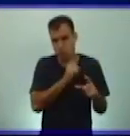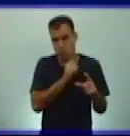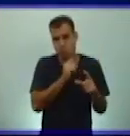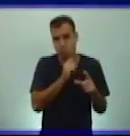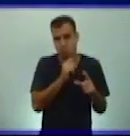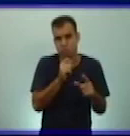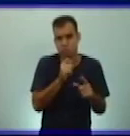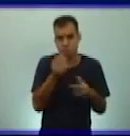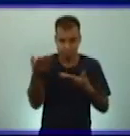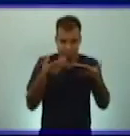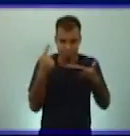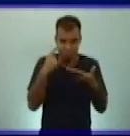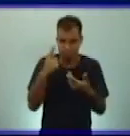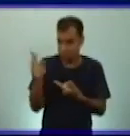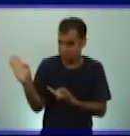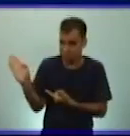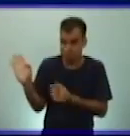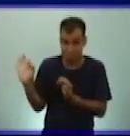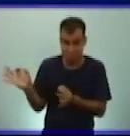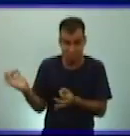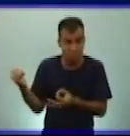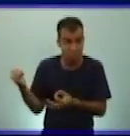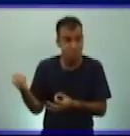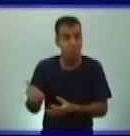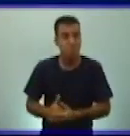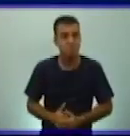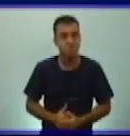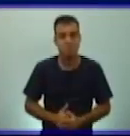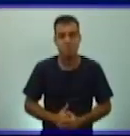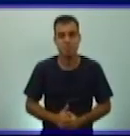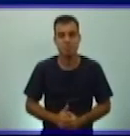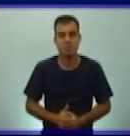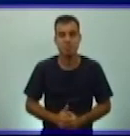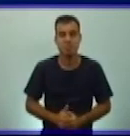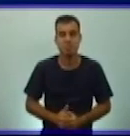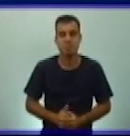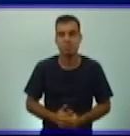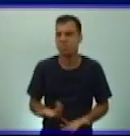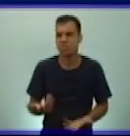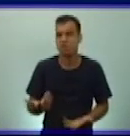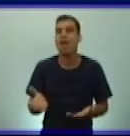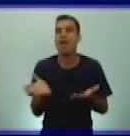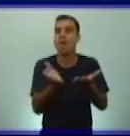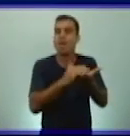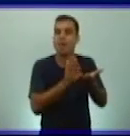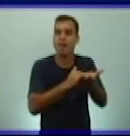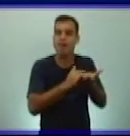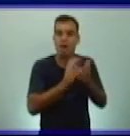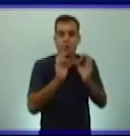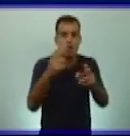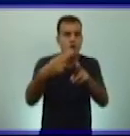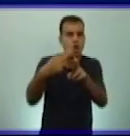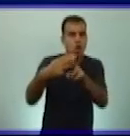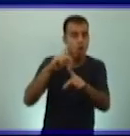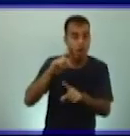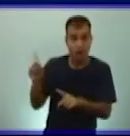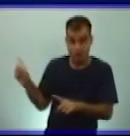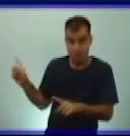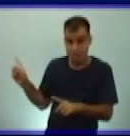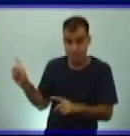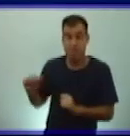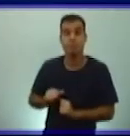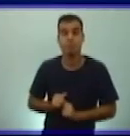estos elementos del fatalismo geográfico, aparece en el libro del doctor Antonio Núñez Jiménez,